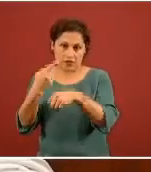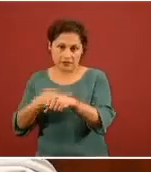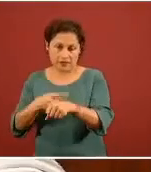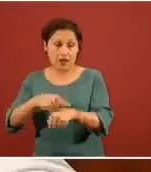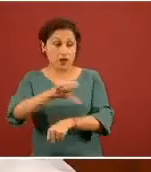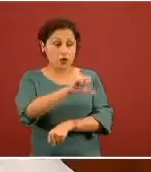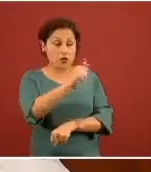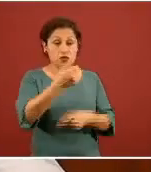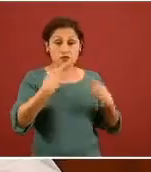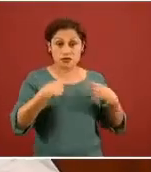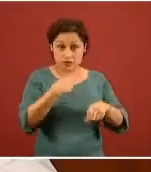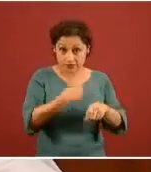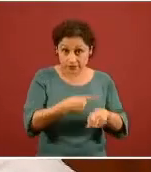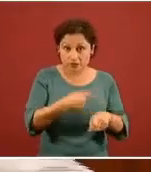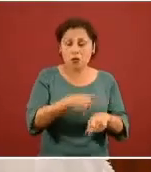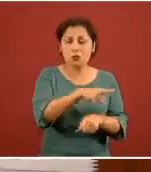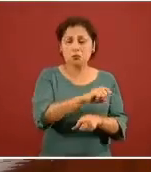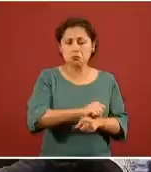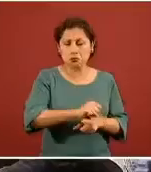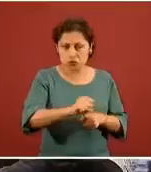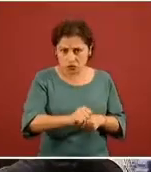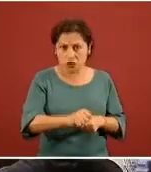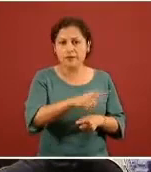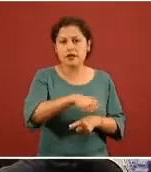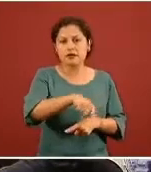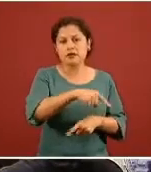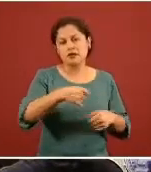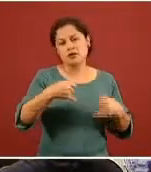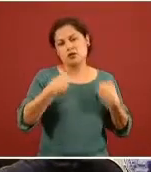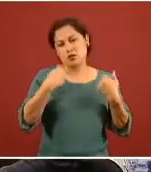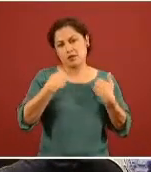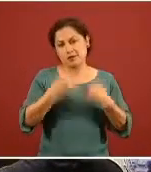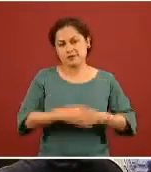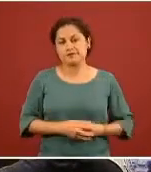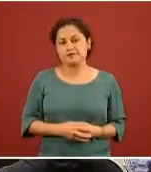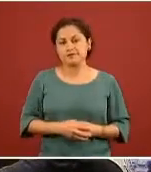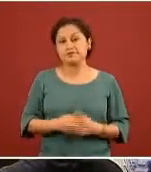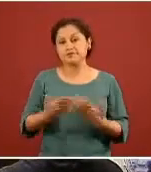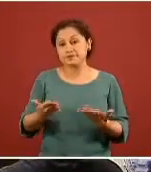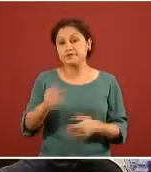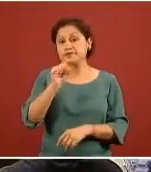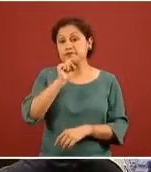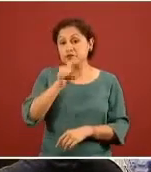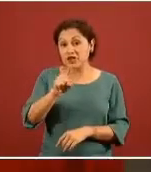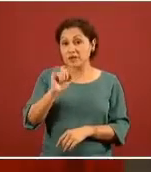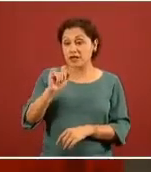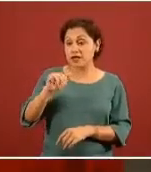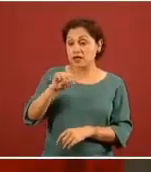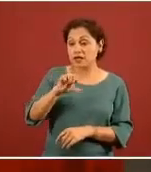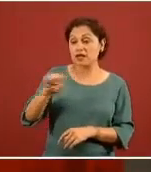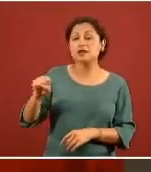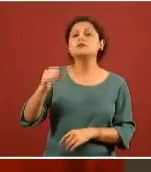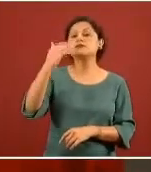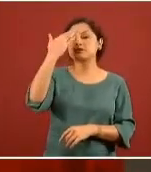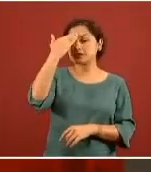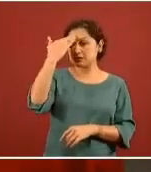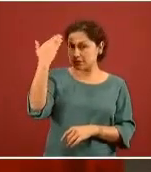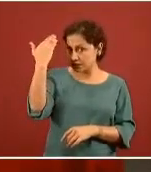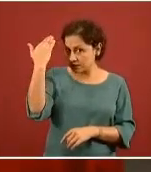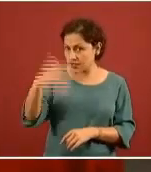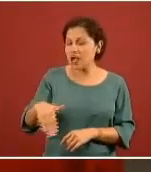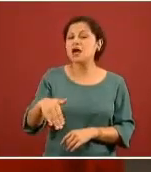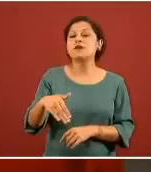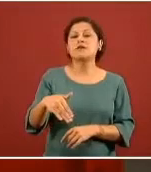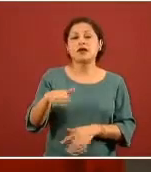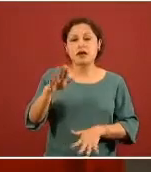Reconociendo este alto riesgo que tienen los trabajadores de la salud en el IMSS, vamos a reconocer a